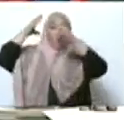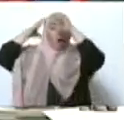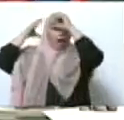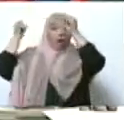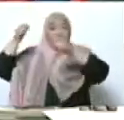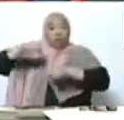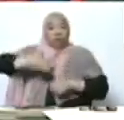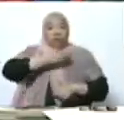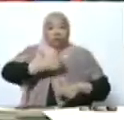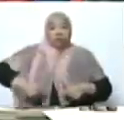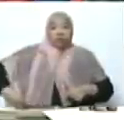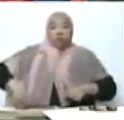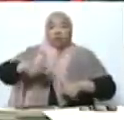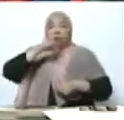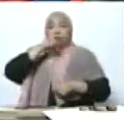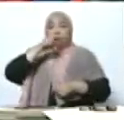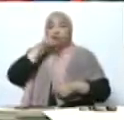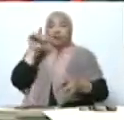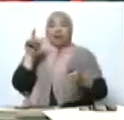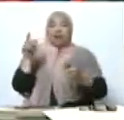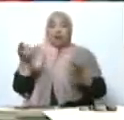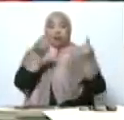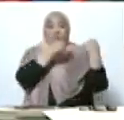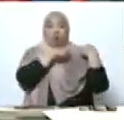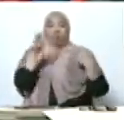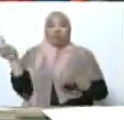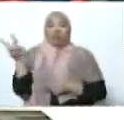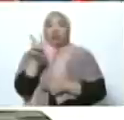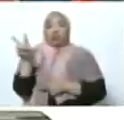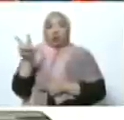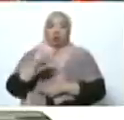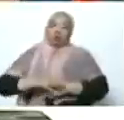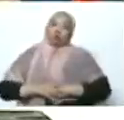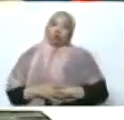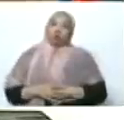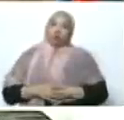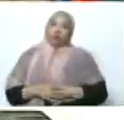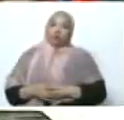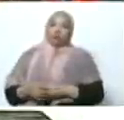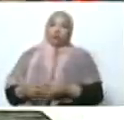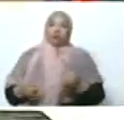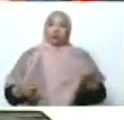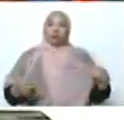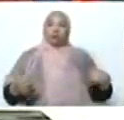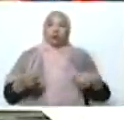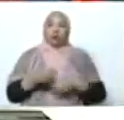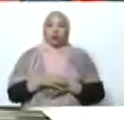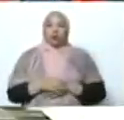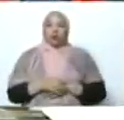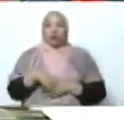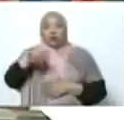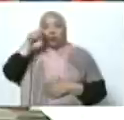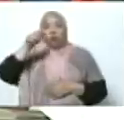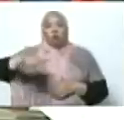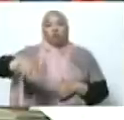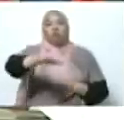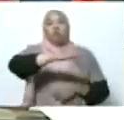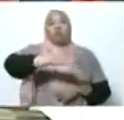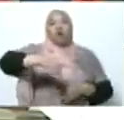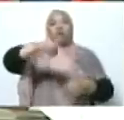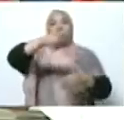Moro, que es quien dirige el Estado venezolano. ¿Les duela a ellos o no les duela? Votó un pueblo entero por